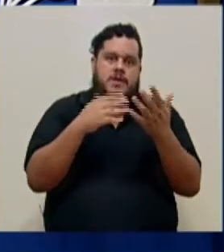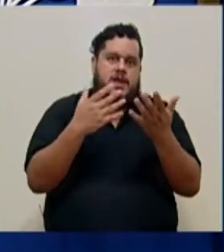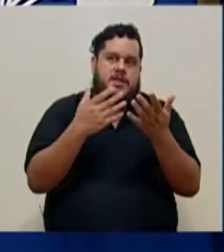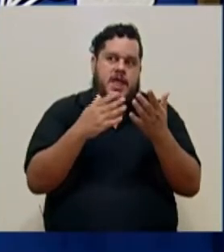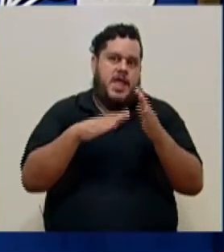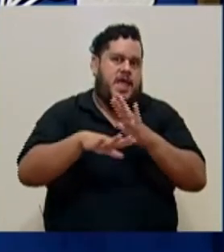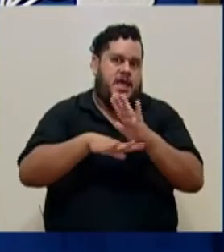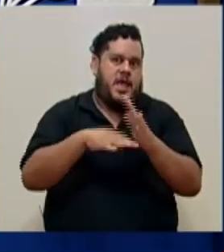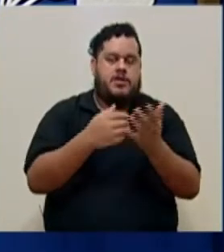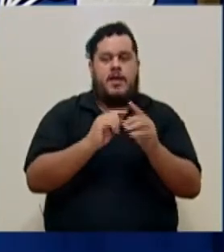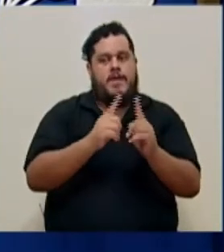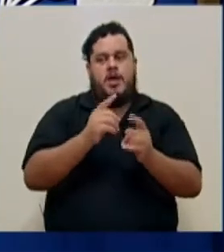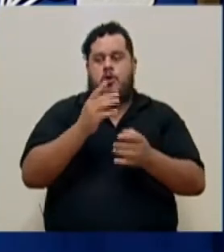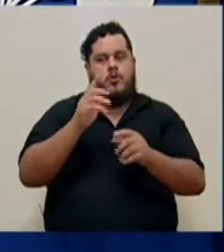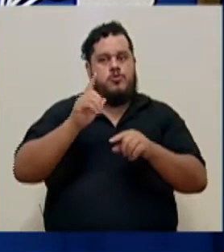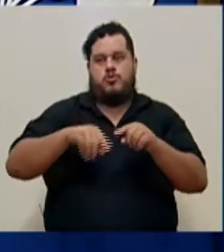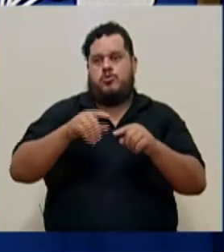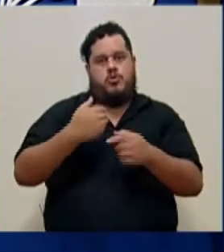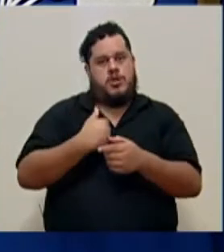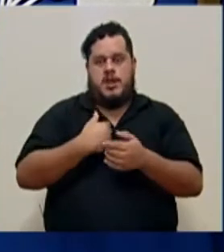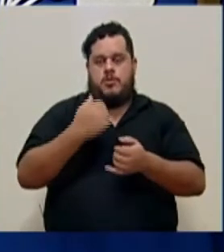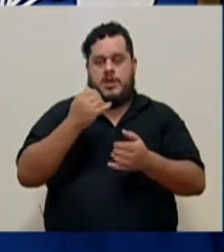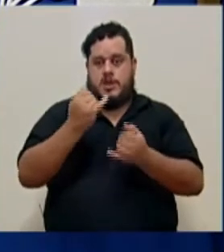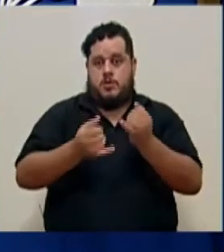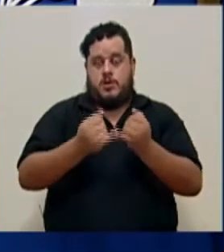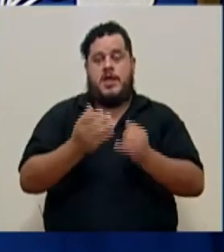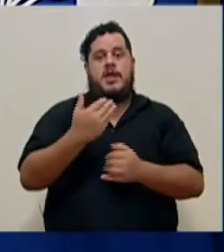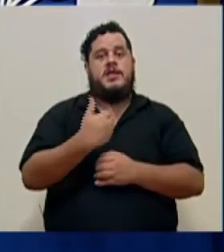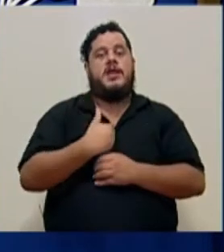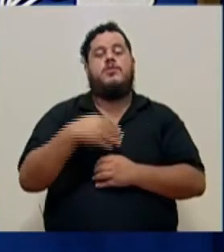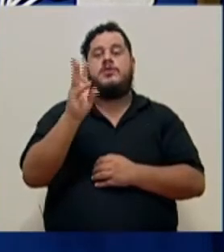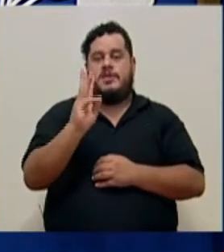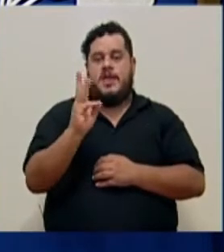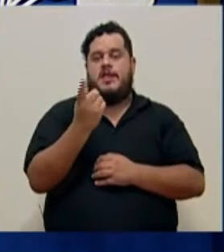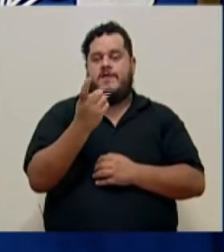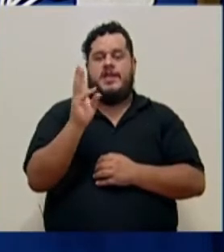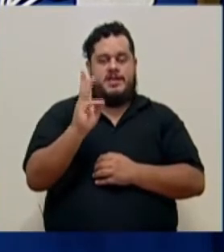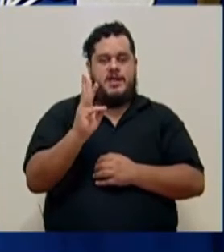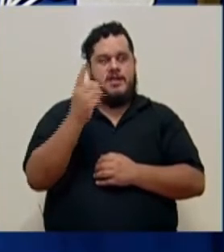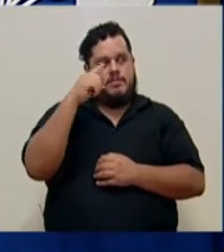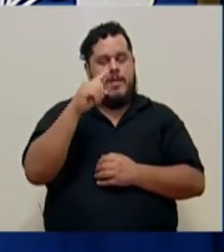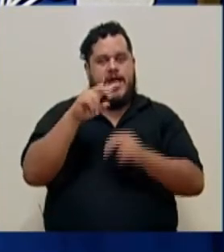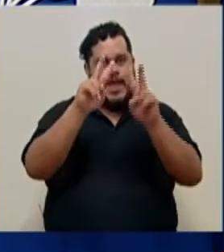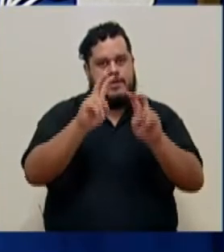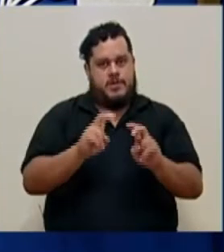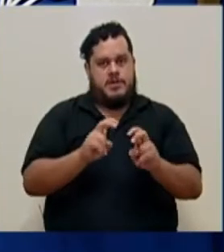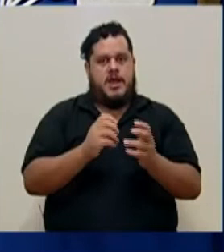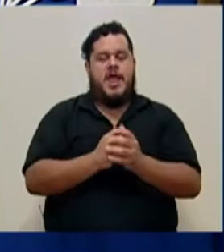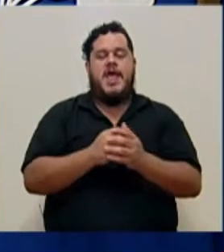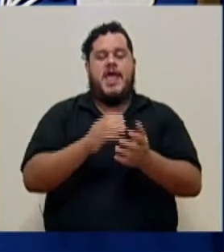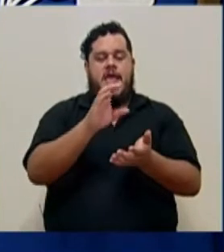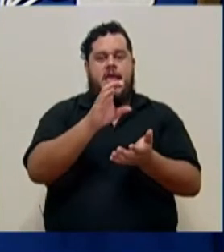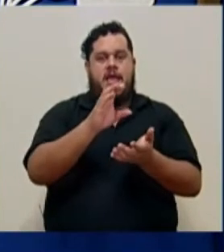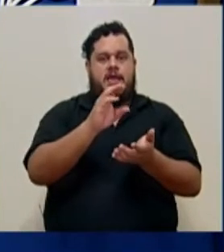podido llegar a esa conclusión. Y tenemos 6 pendientes de valoración con patología forense y centros médicos